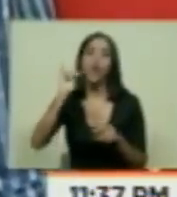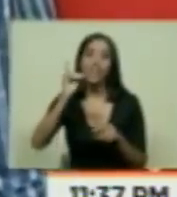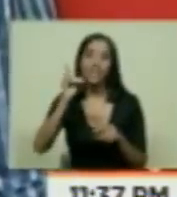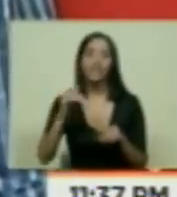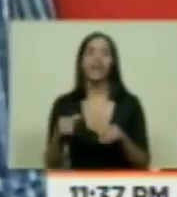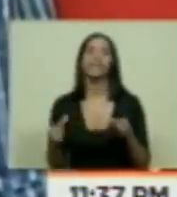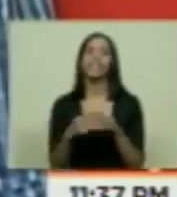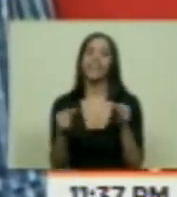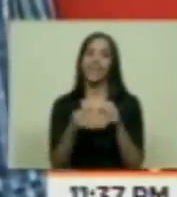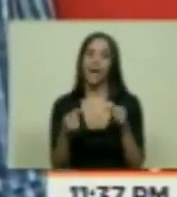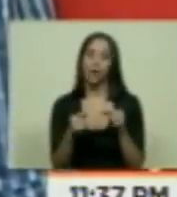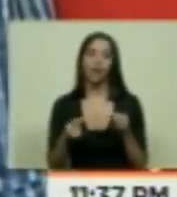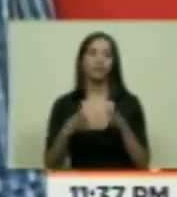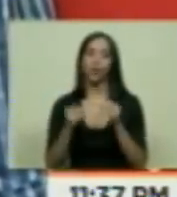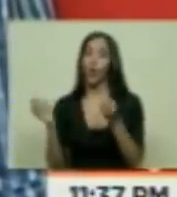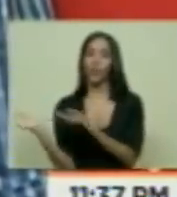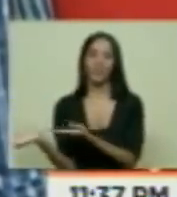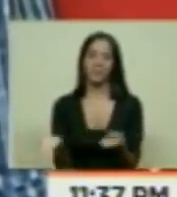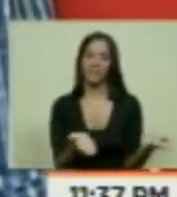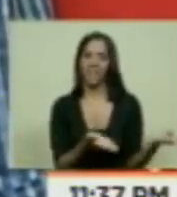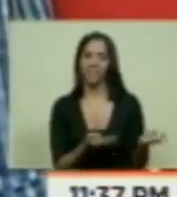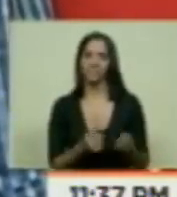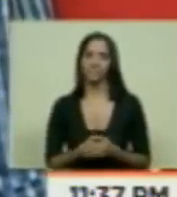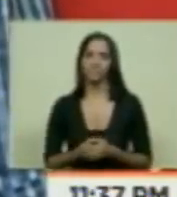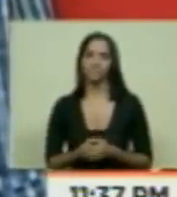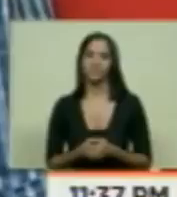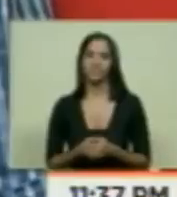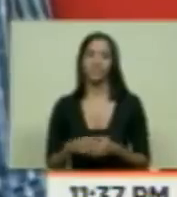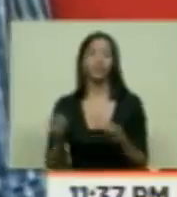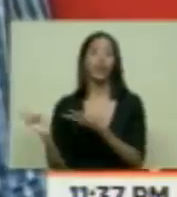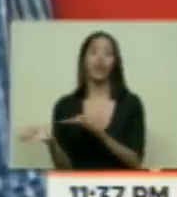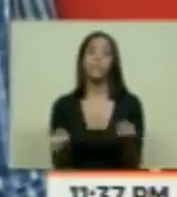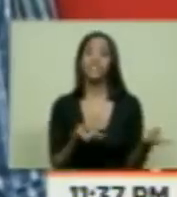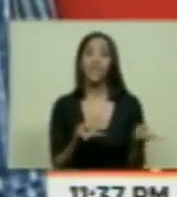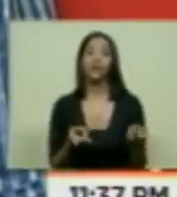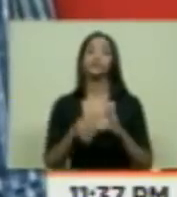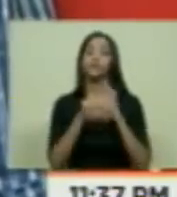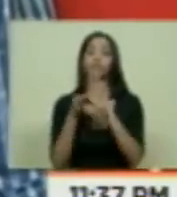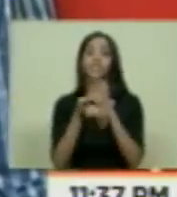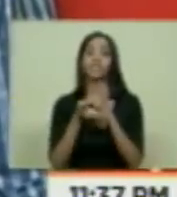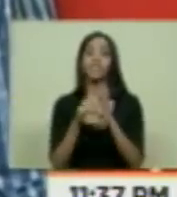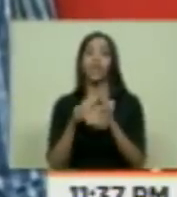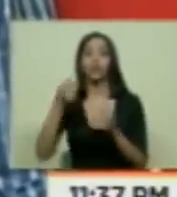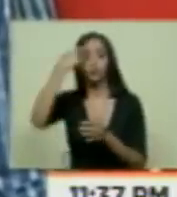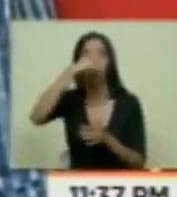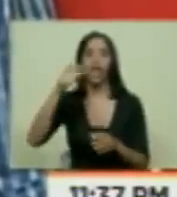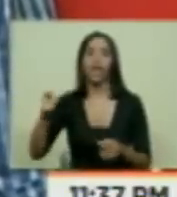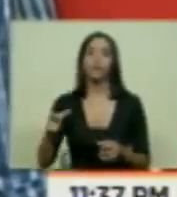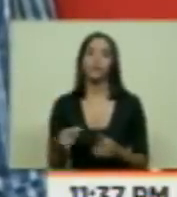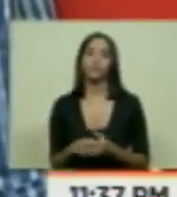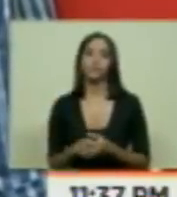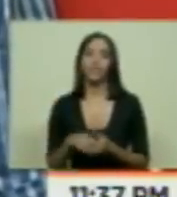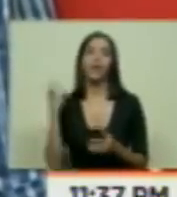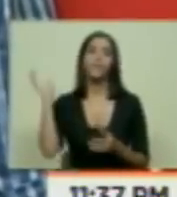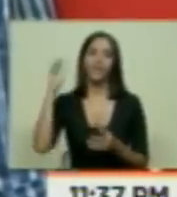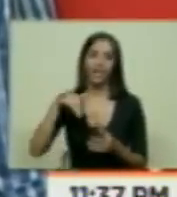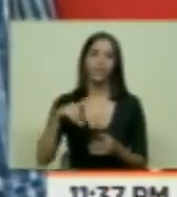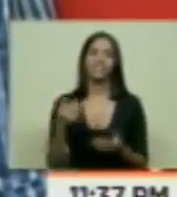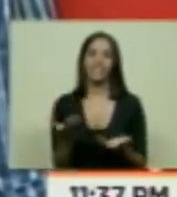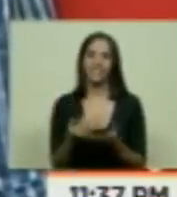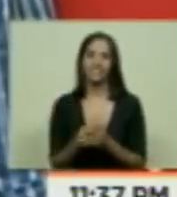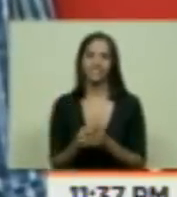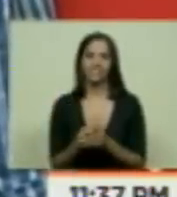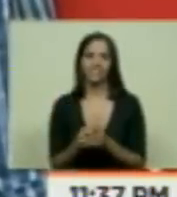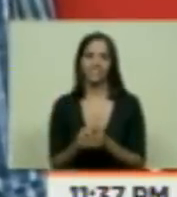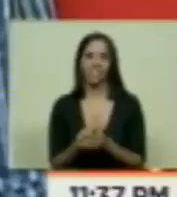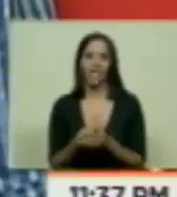Nicaragua. Están todos invitados. Solidaridad, unidad de los pueblos. También por ahí por Maracay me está llegando el barrio de la